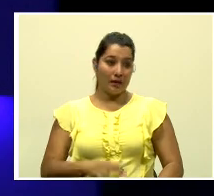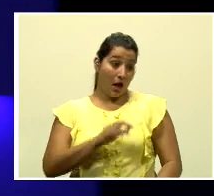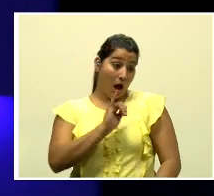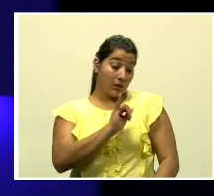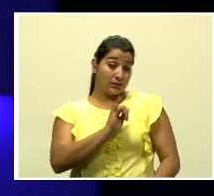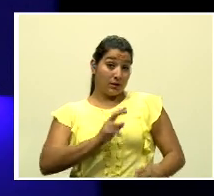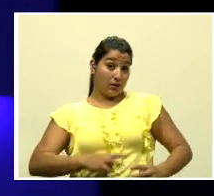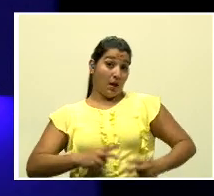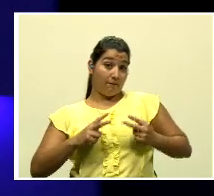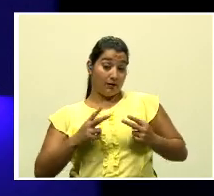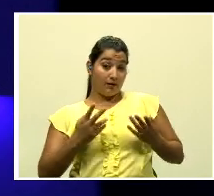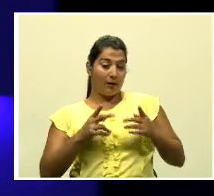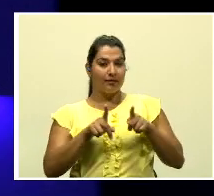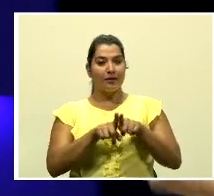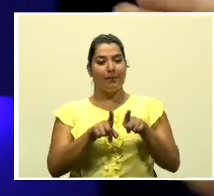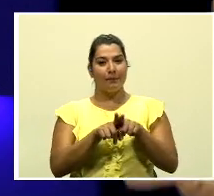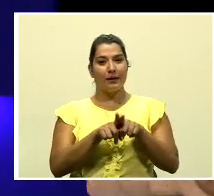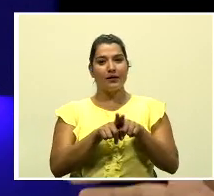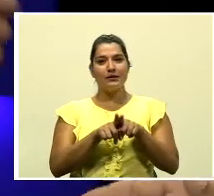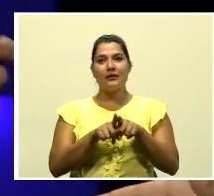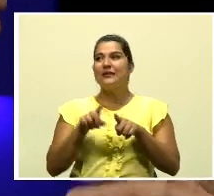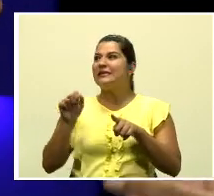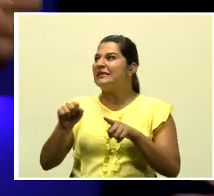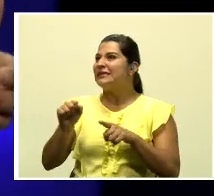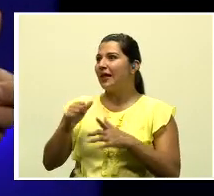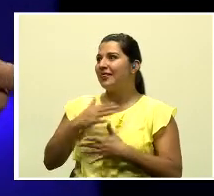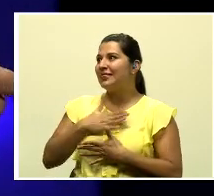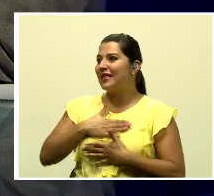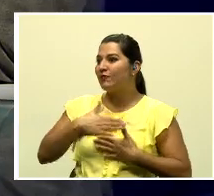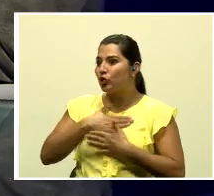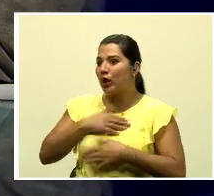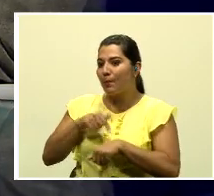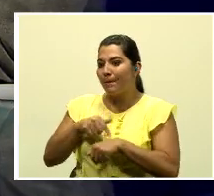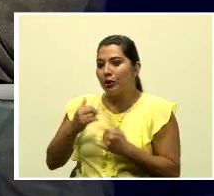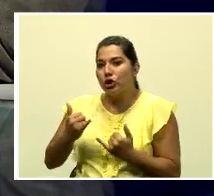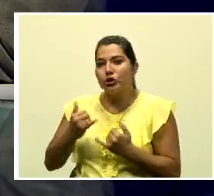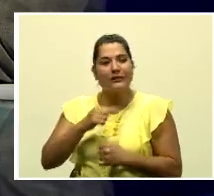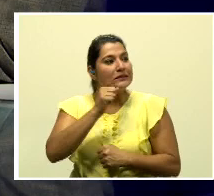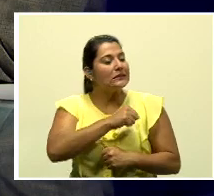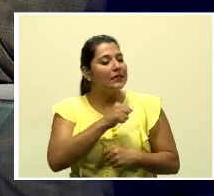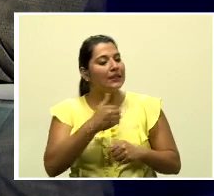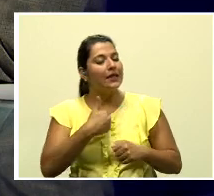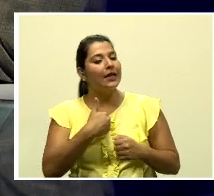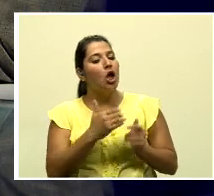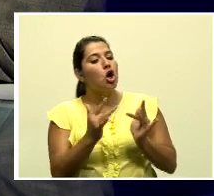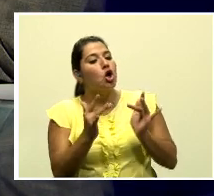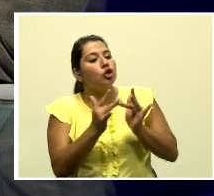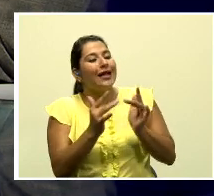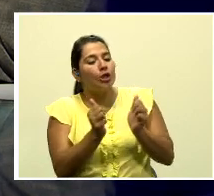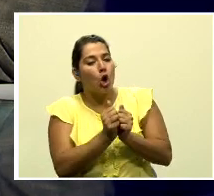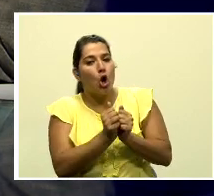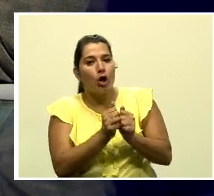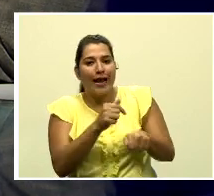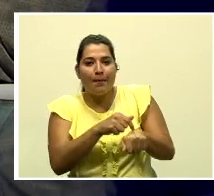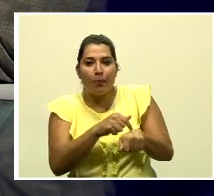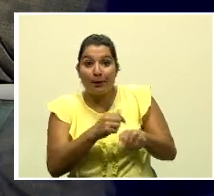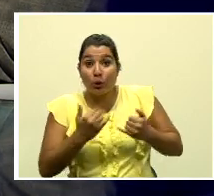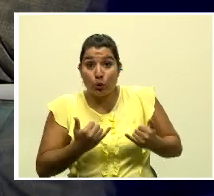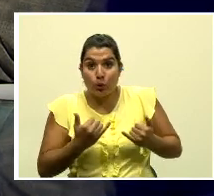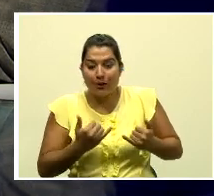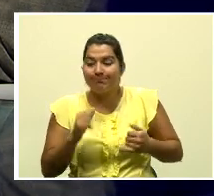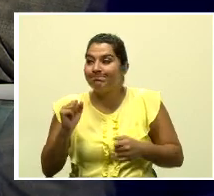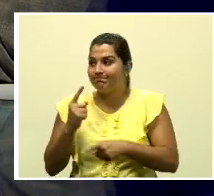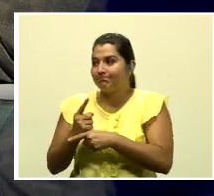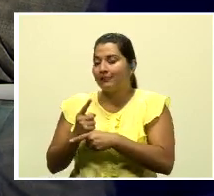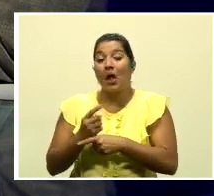vida, ¿verdad? Es vivir el momento presente. Estar conectado con el momento en el que uno está.